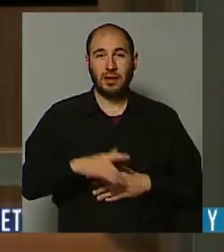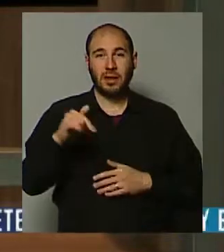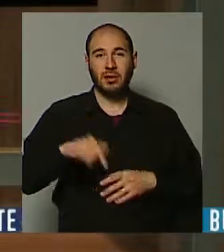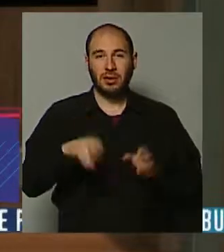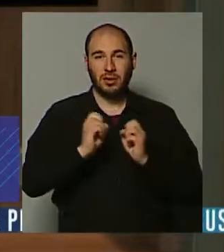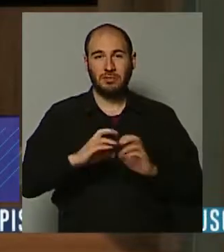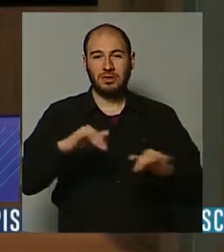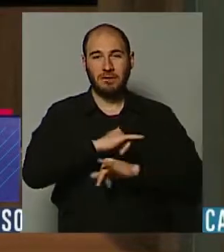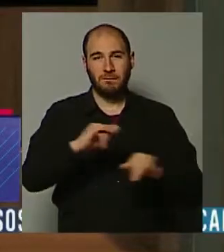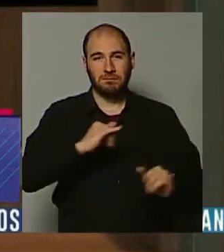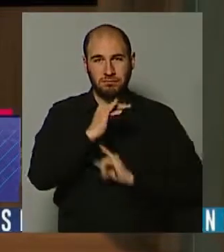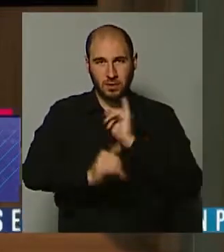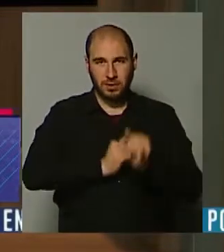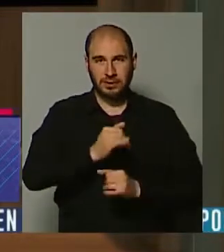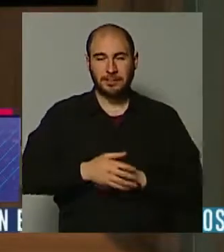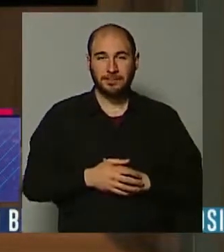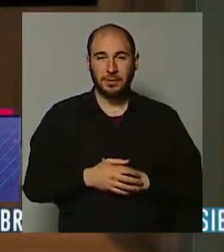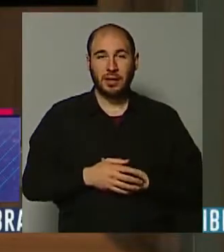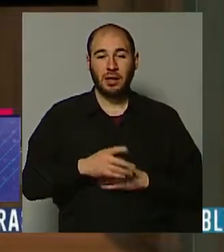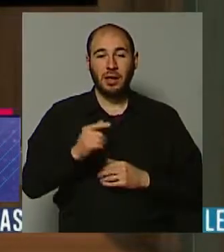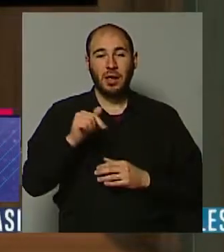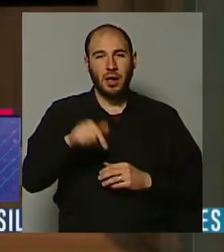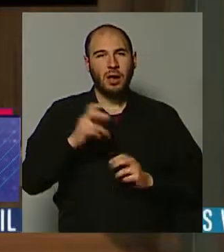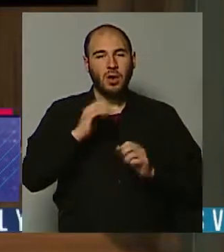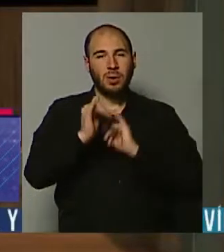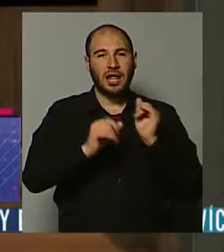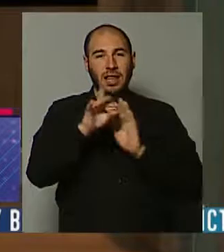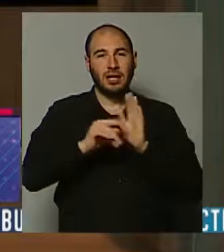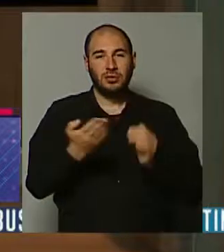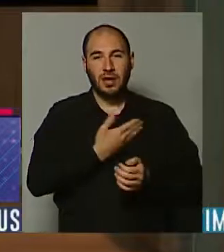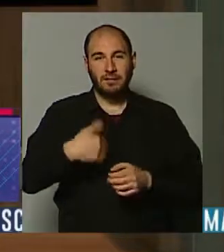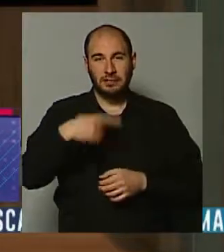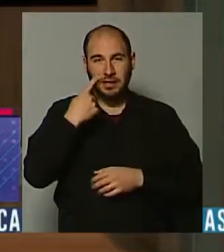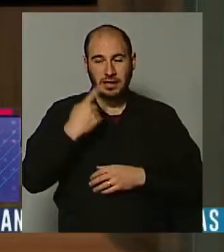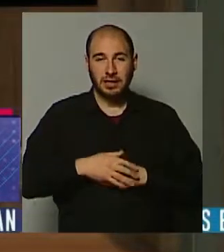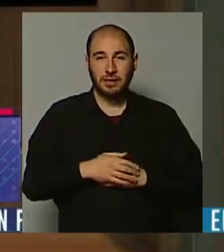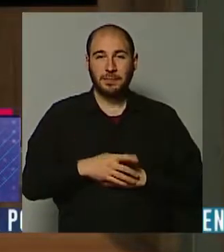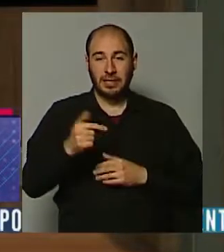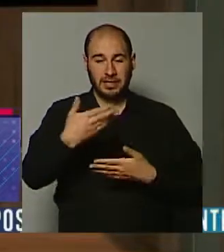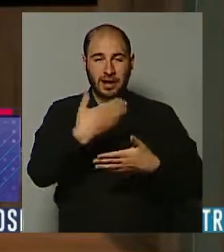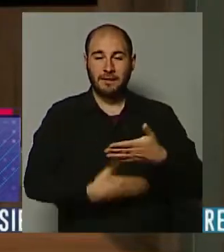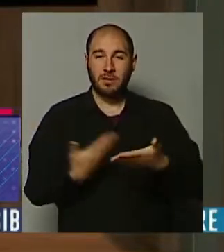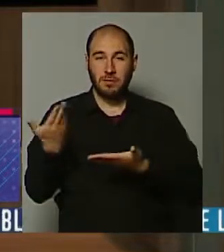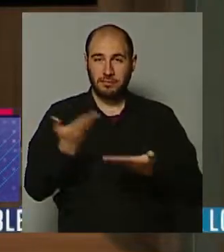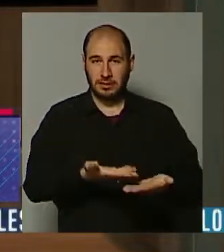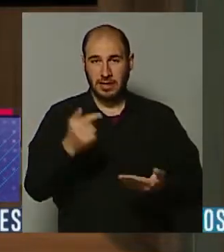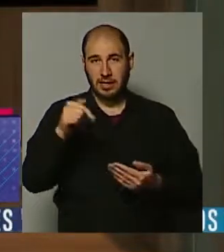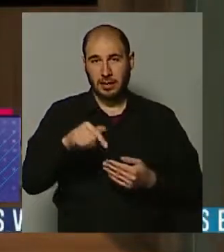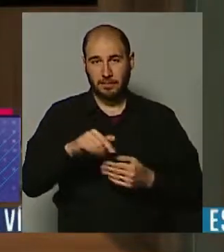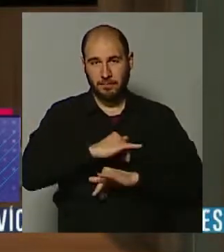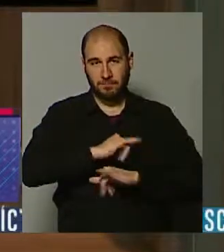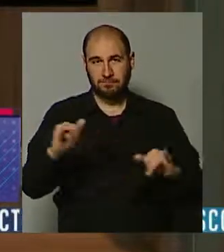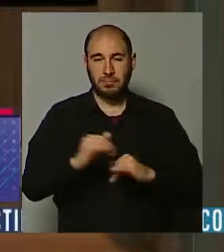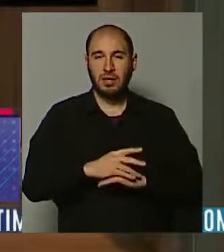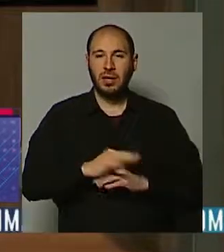Vamos a comenzar con el desarrollo de la información. Vamos a hablar de los datos del Fondo Monetario Internacional en este informe que se conocía en las últimas horas